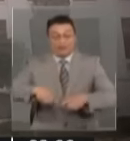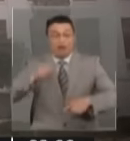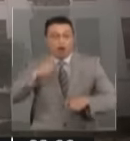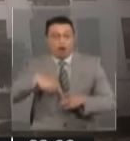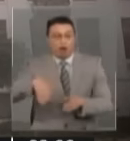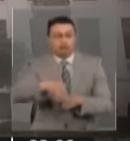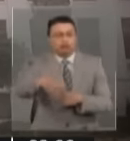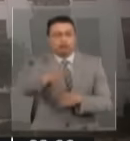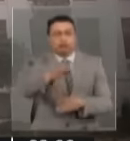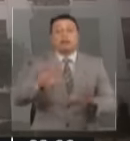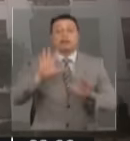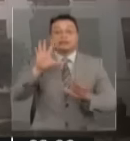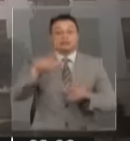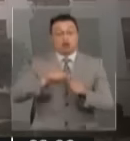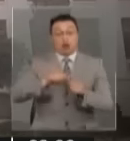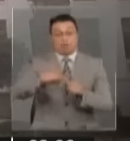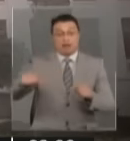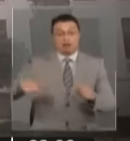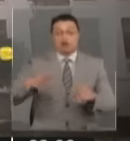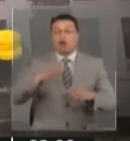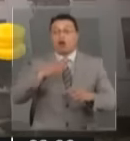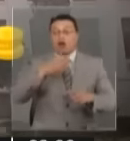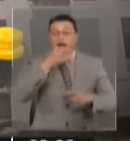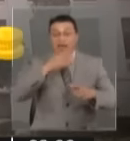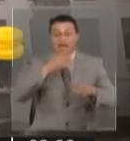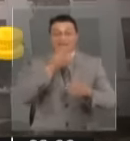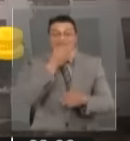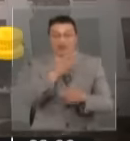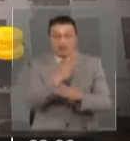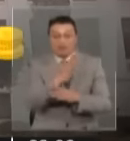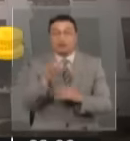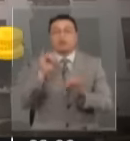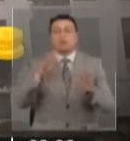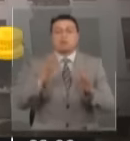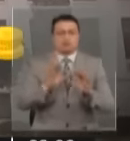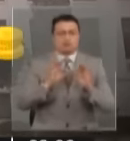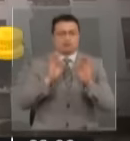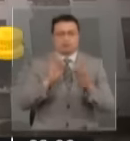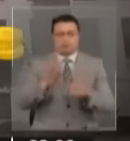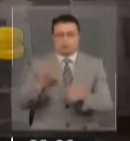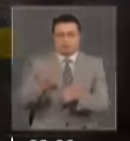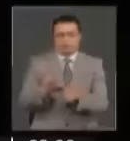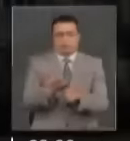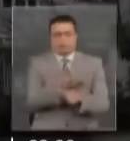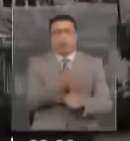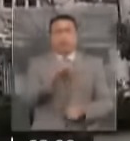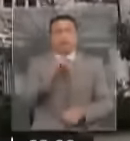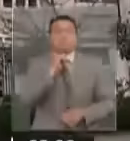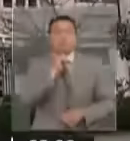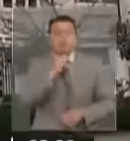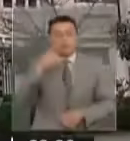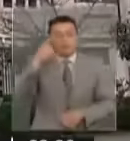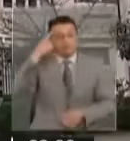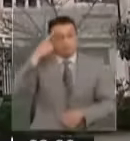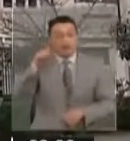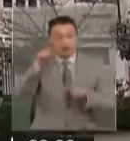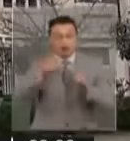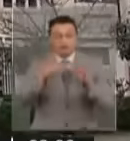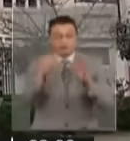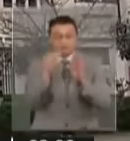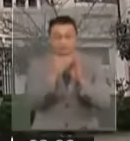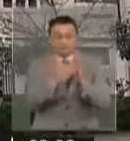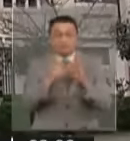casi 5 metros cuadrados de áreas verdes por habitante y en la casi total erradicación de la pobreza. Sin embargo, estas cifras no